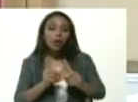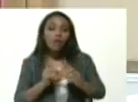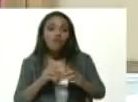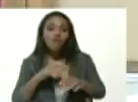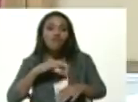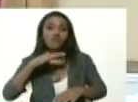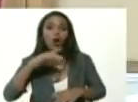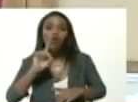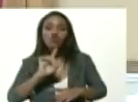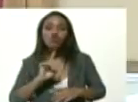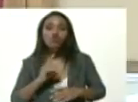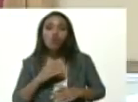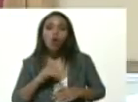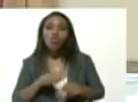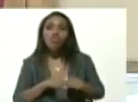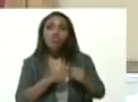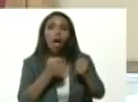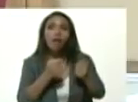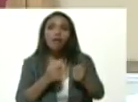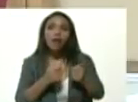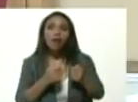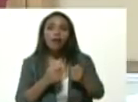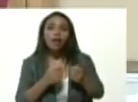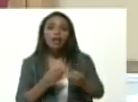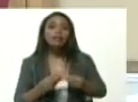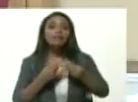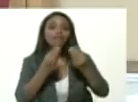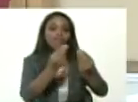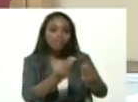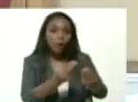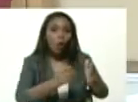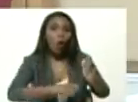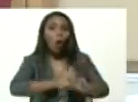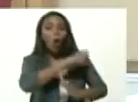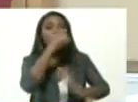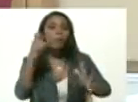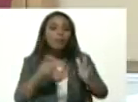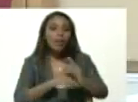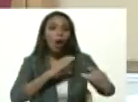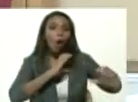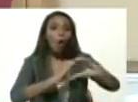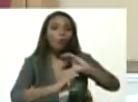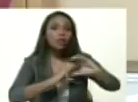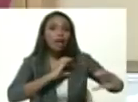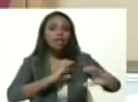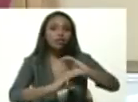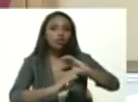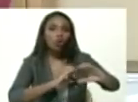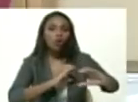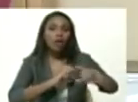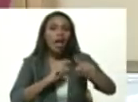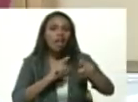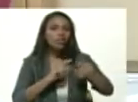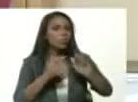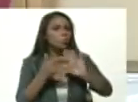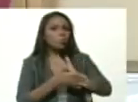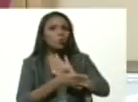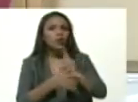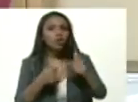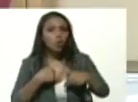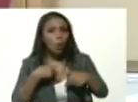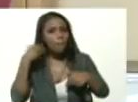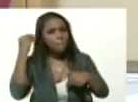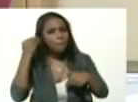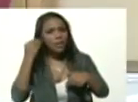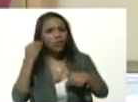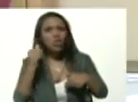daña, dicen los abogados. Garantía absoluta de las telecomunicaciones. Cuando yo digo esto ya pienso en